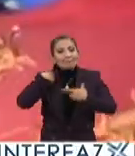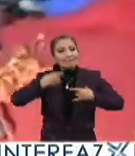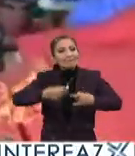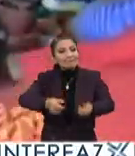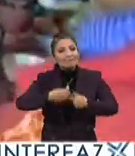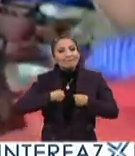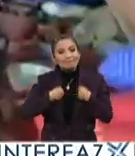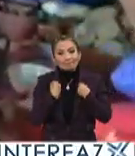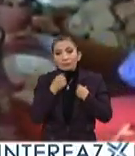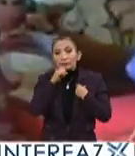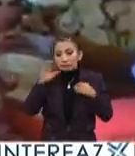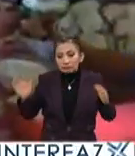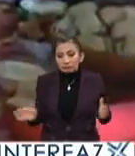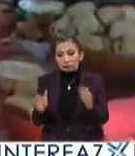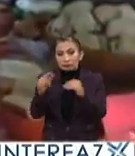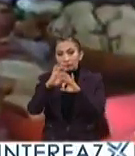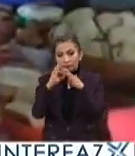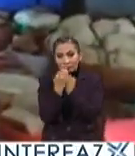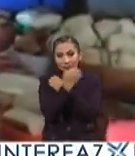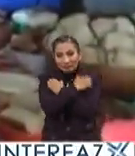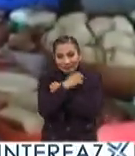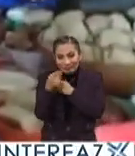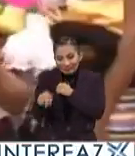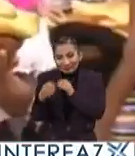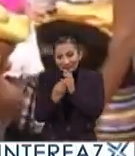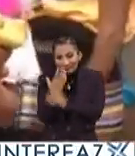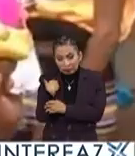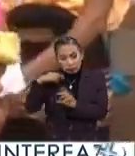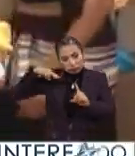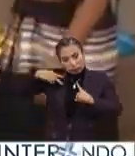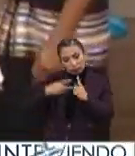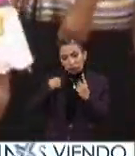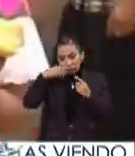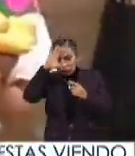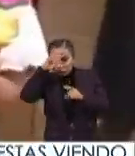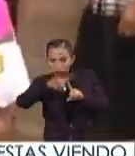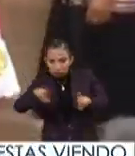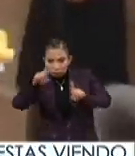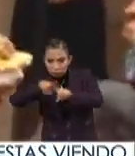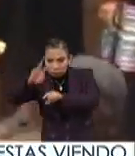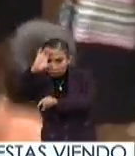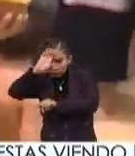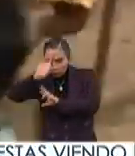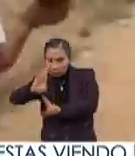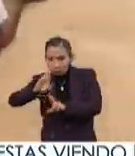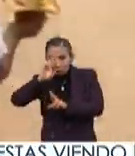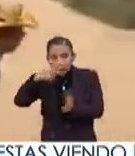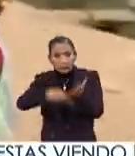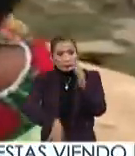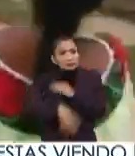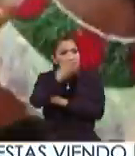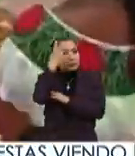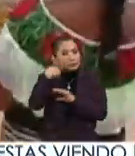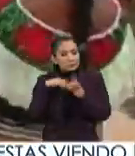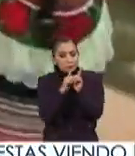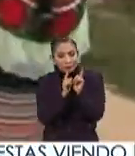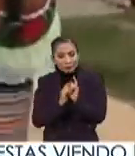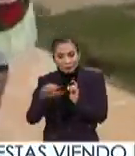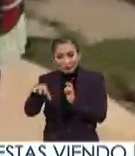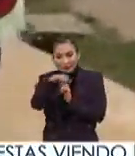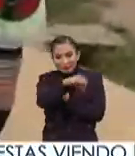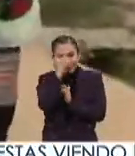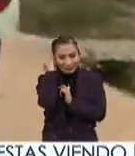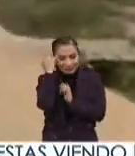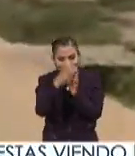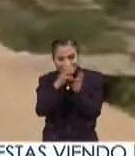calidad de vida e impulsar que el modelo educativo tenga un enfoque intercultural. En 2014, la población indígena